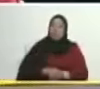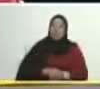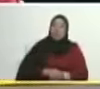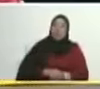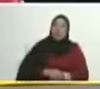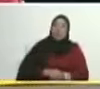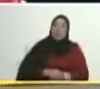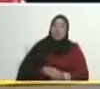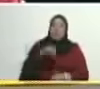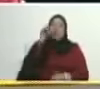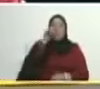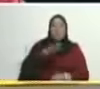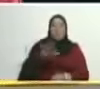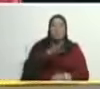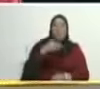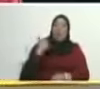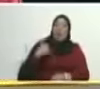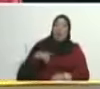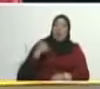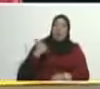el pueblo argentino,